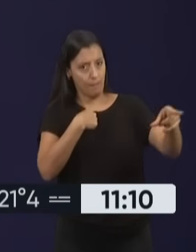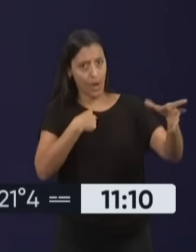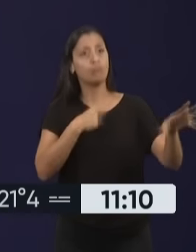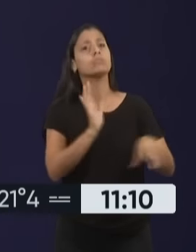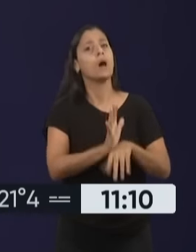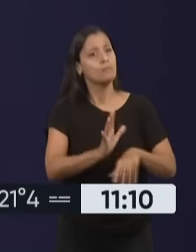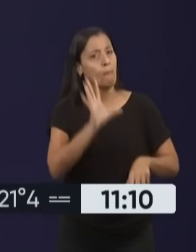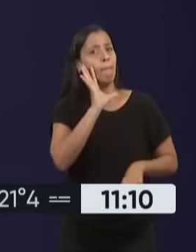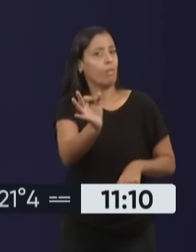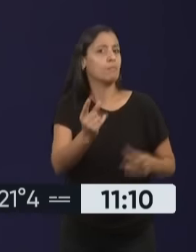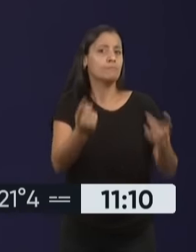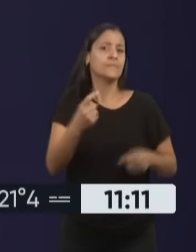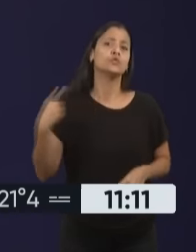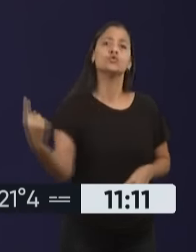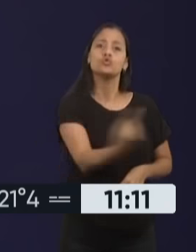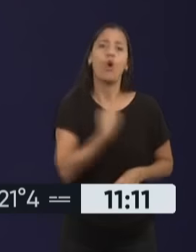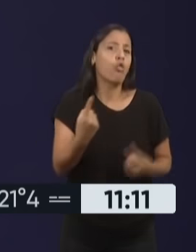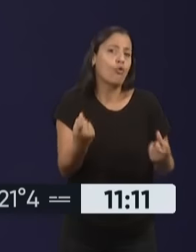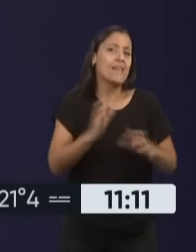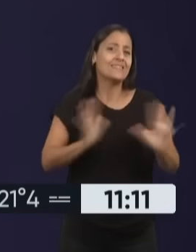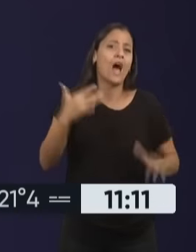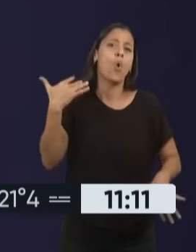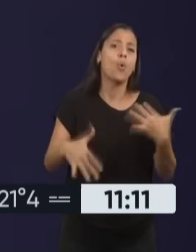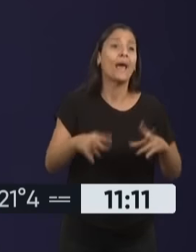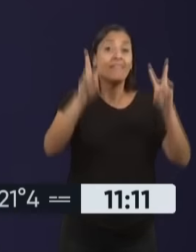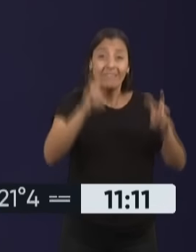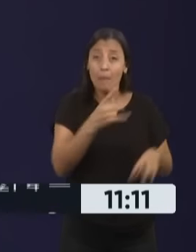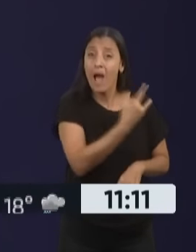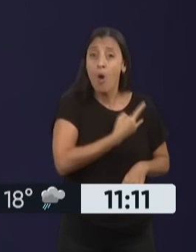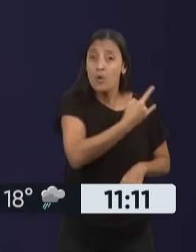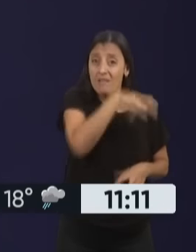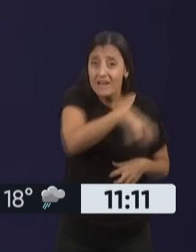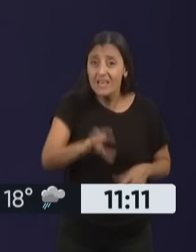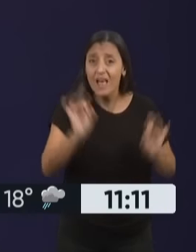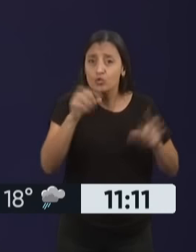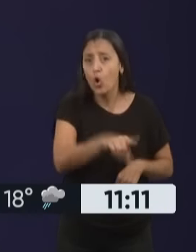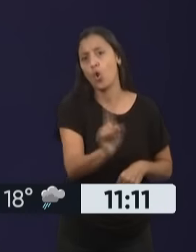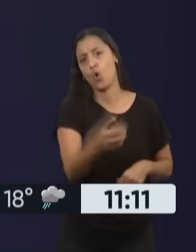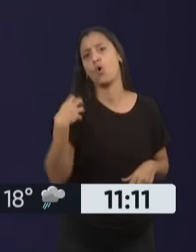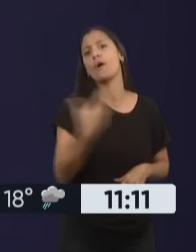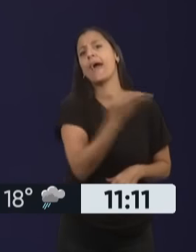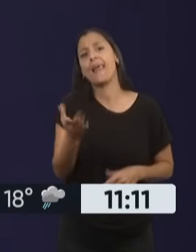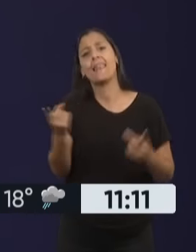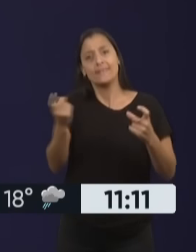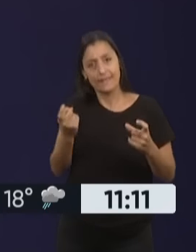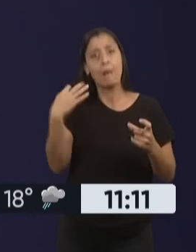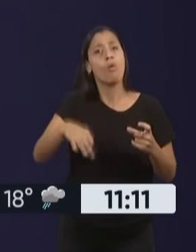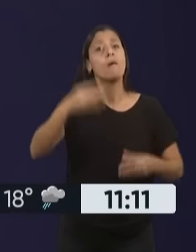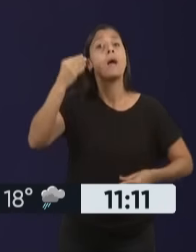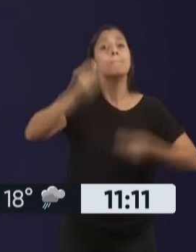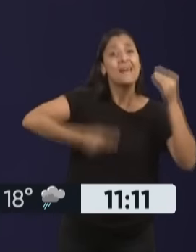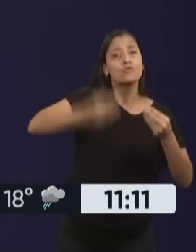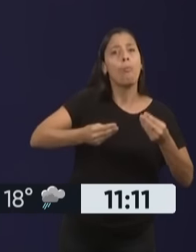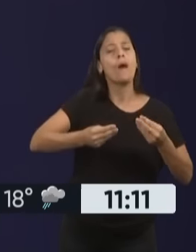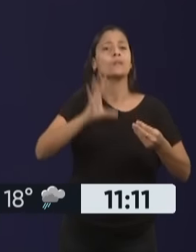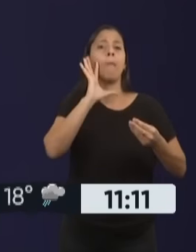una necesidad de todos no tener un y no solo en términos universitarios digo en general eh debe haber un presupuesto que sea